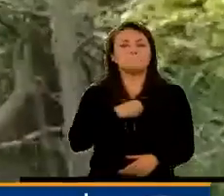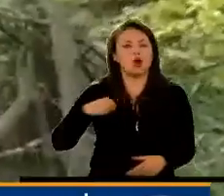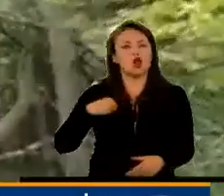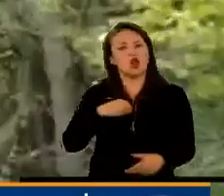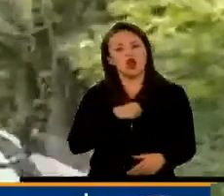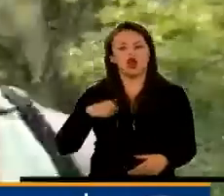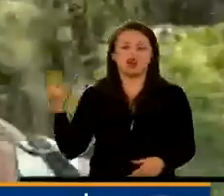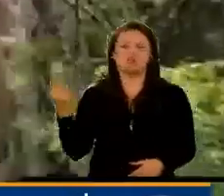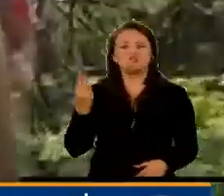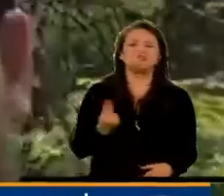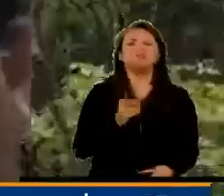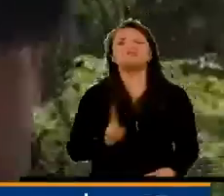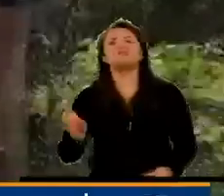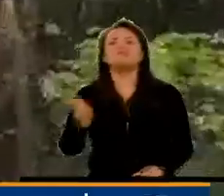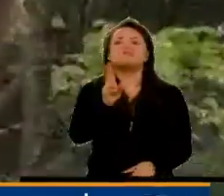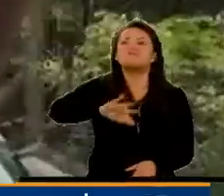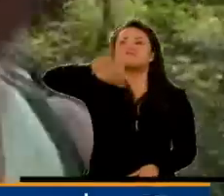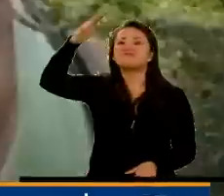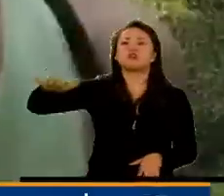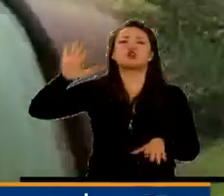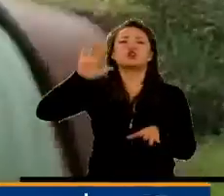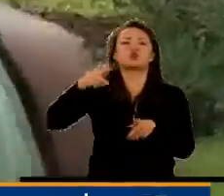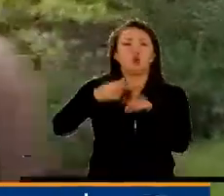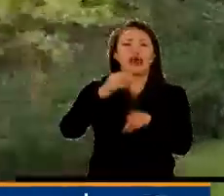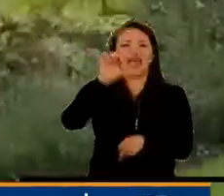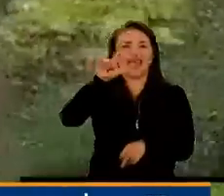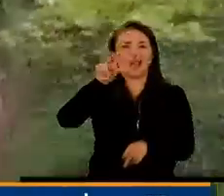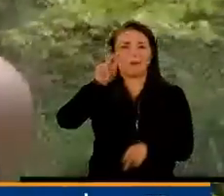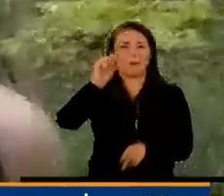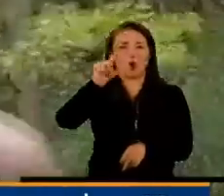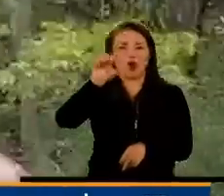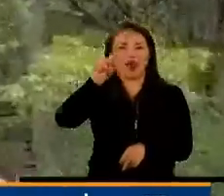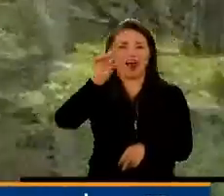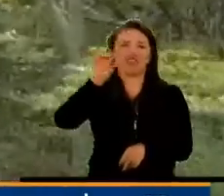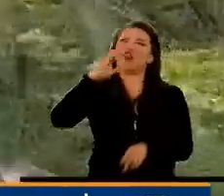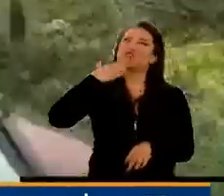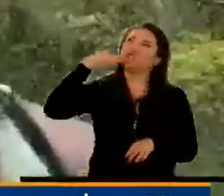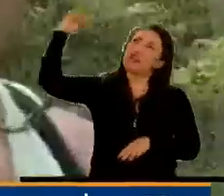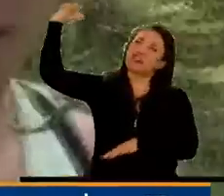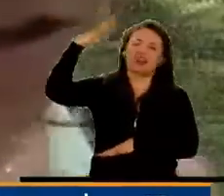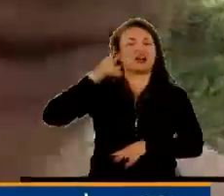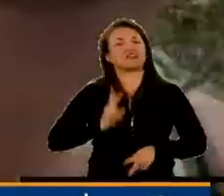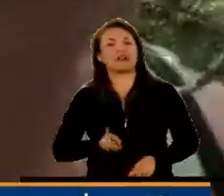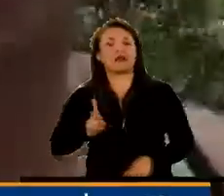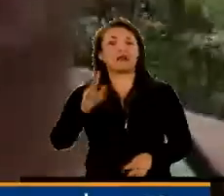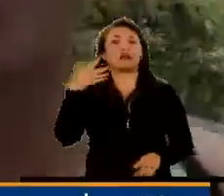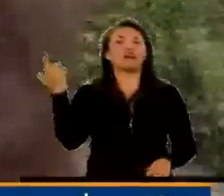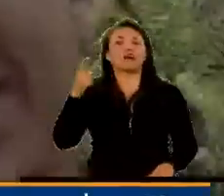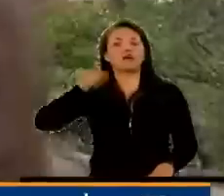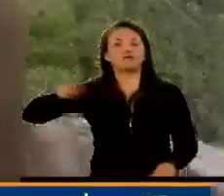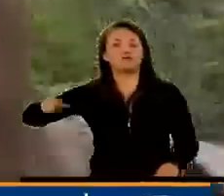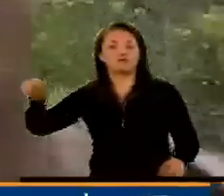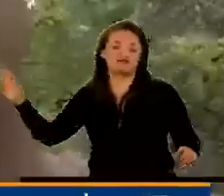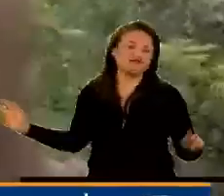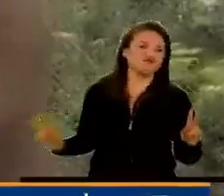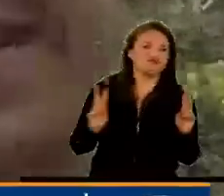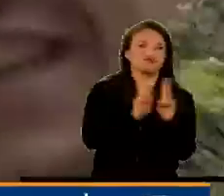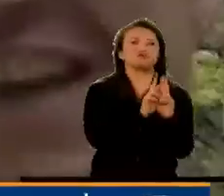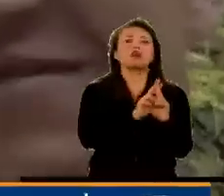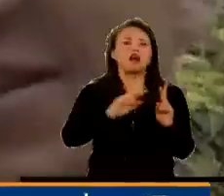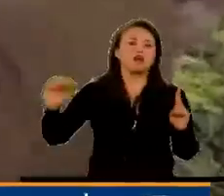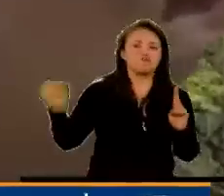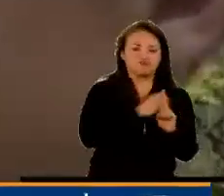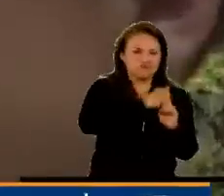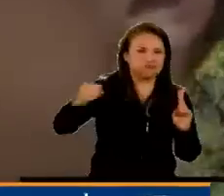por el Cerro El Volador, disfrutando de una tarde de sol. De pronto dos delincuentes aparecen, los roban y los